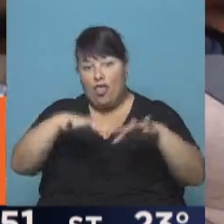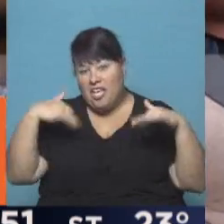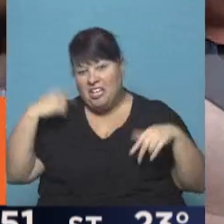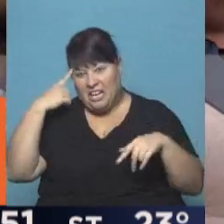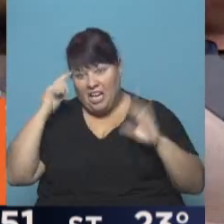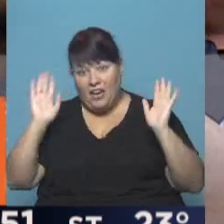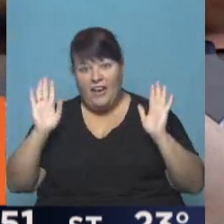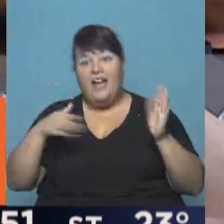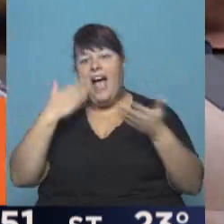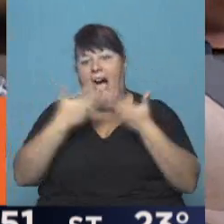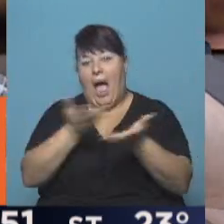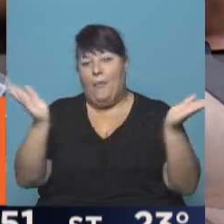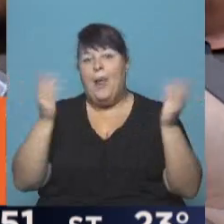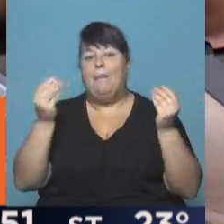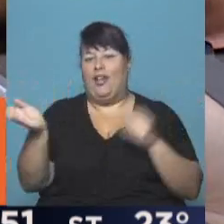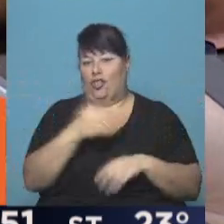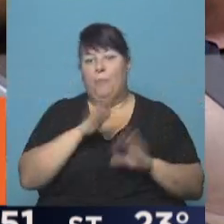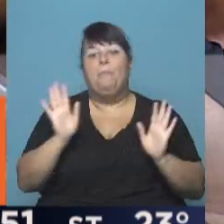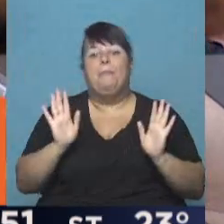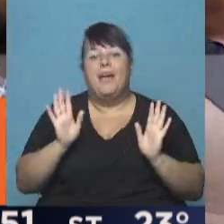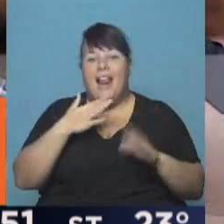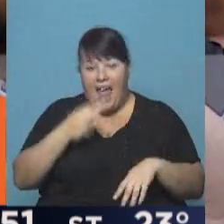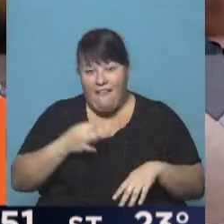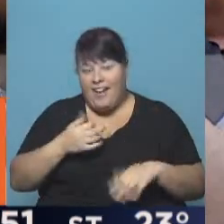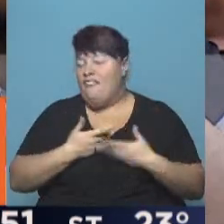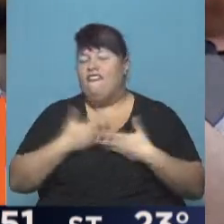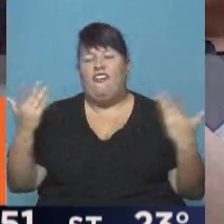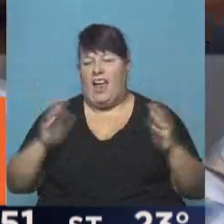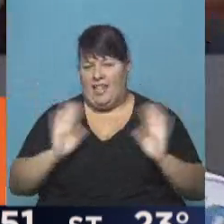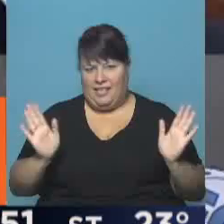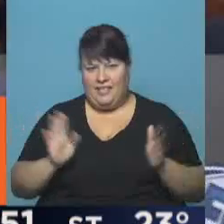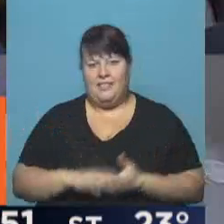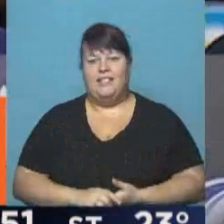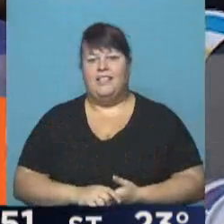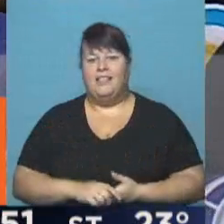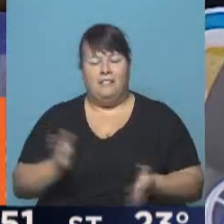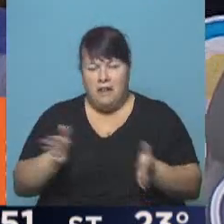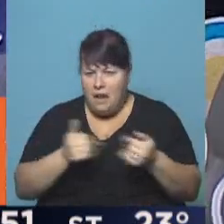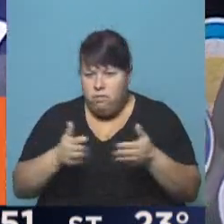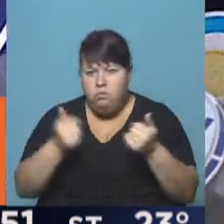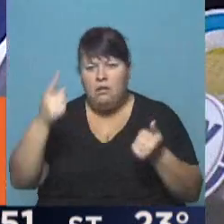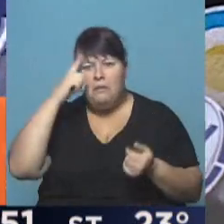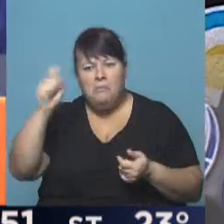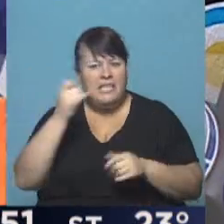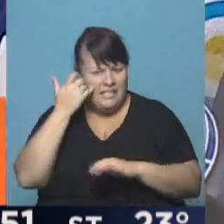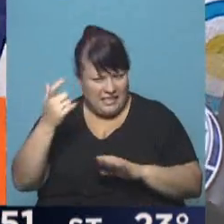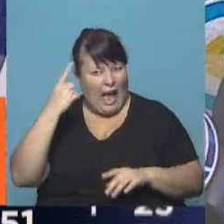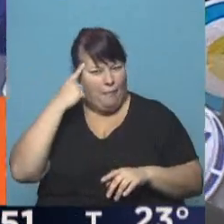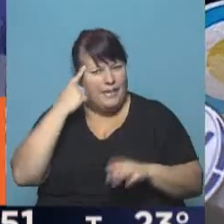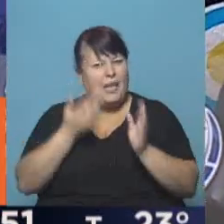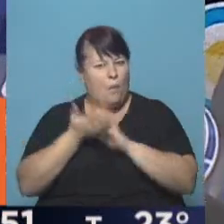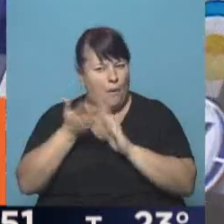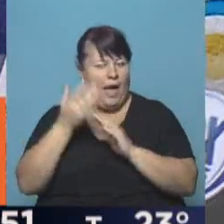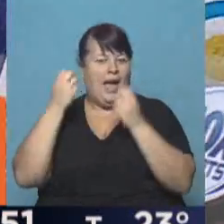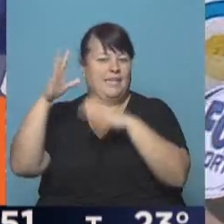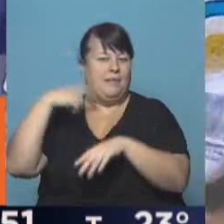calculo, y hablar ya para todos. Pero la verdad que feliz. ¿Se dio todo rápido, impensado? ¿Ya tenías la idea de que, bueno,